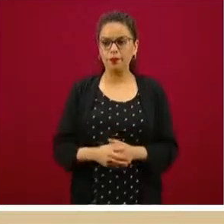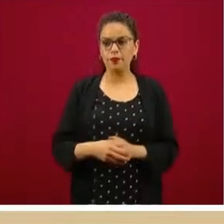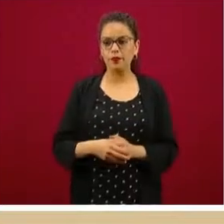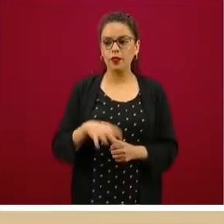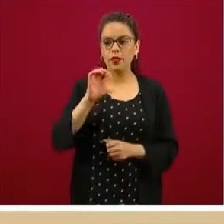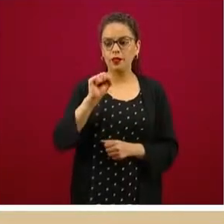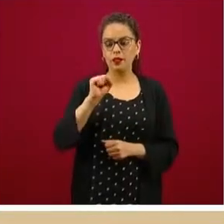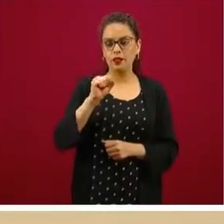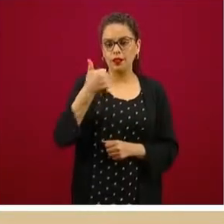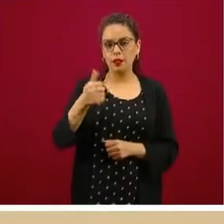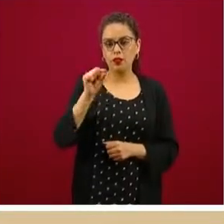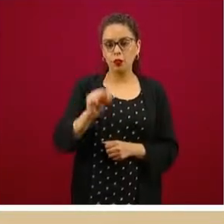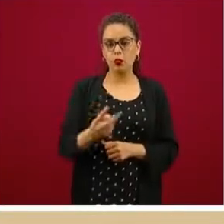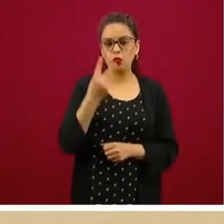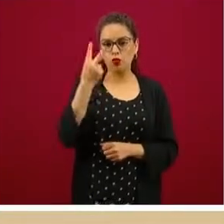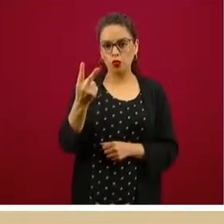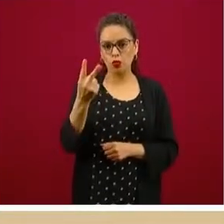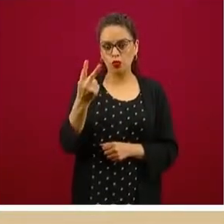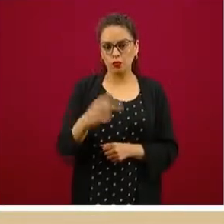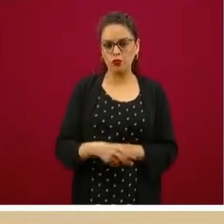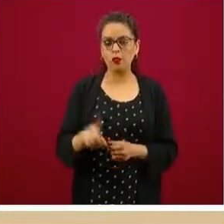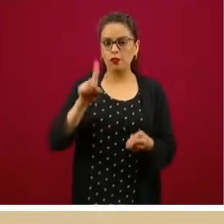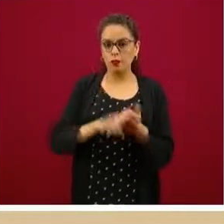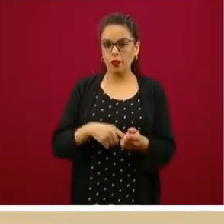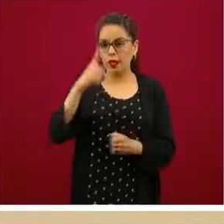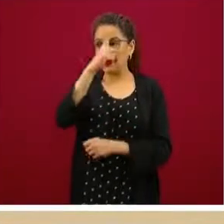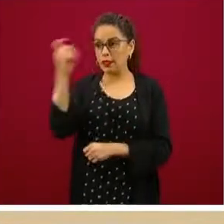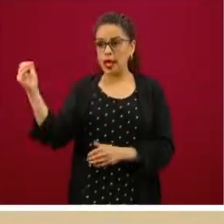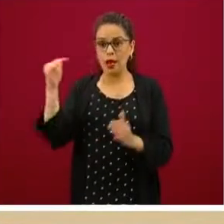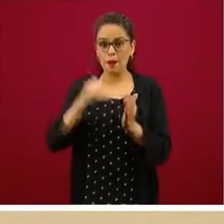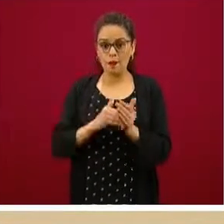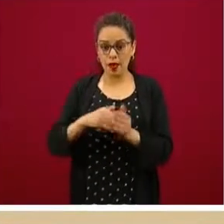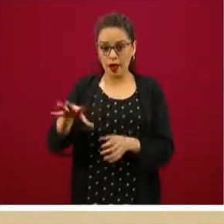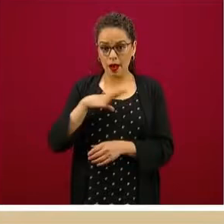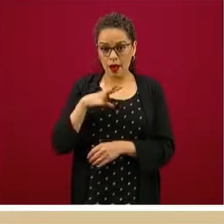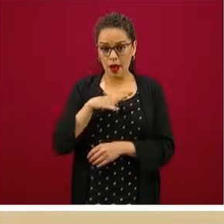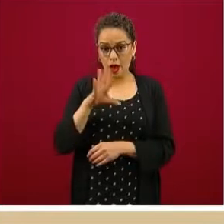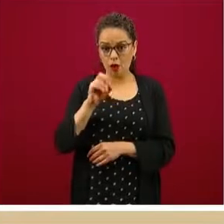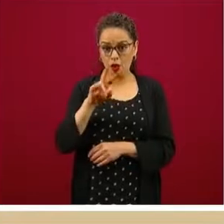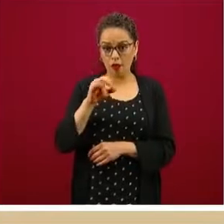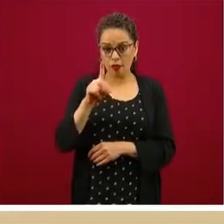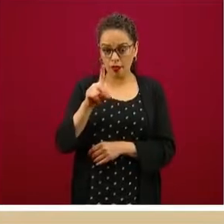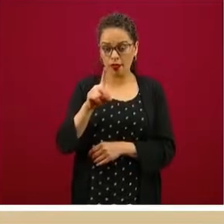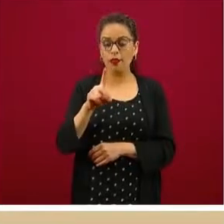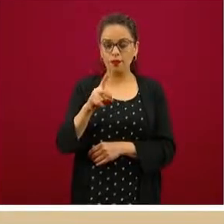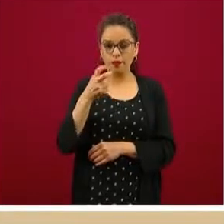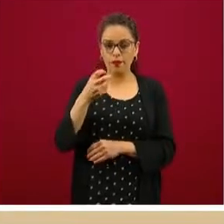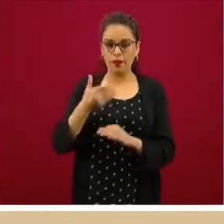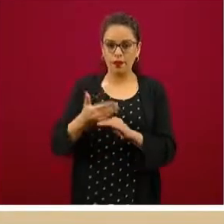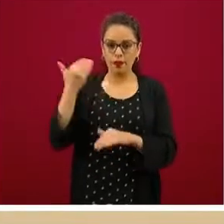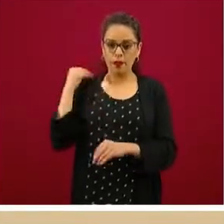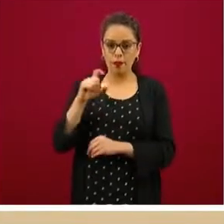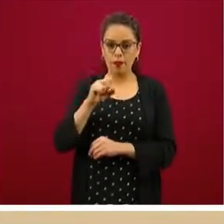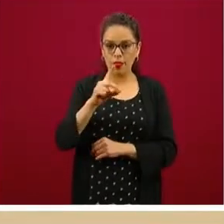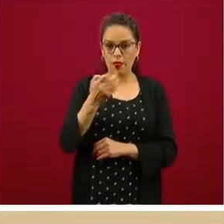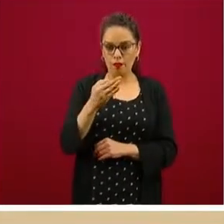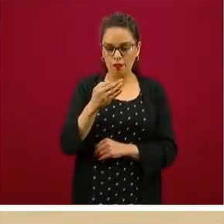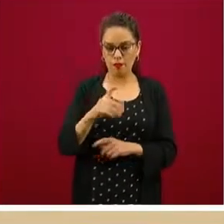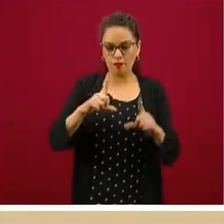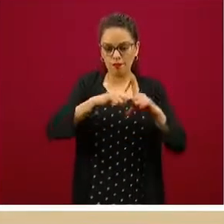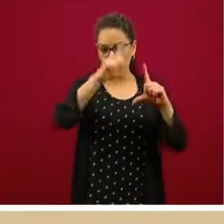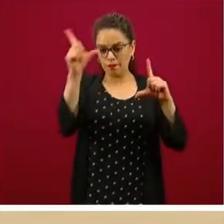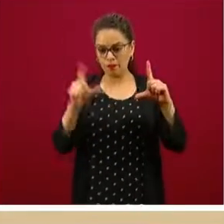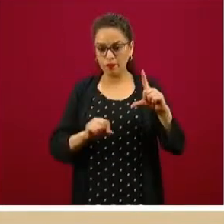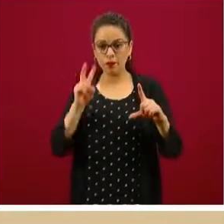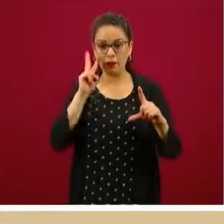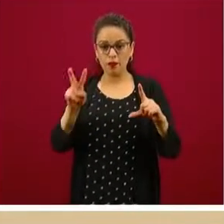cada 100,000 que han tenido COVID desde el 28 de febrero. La distribución en el territorio nacional es